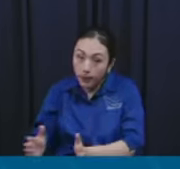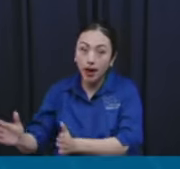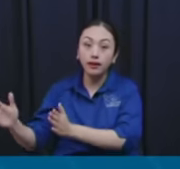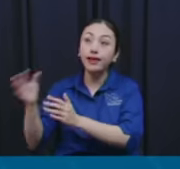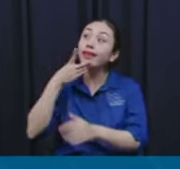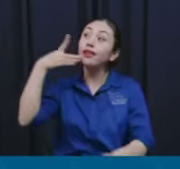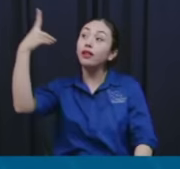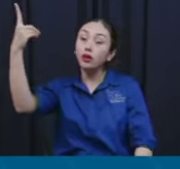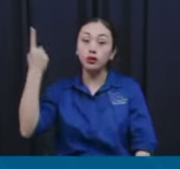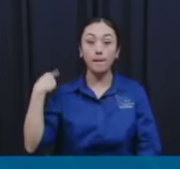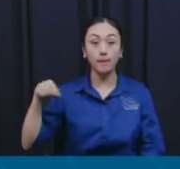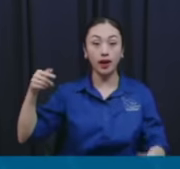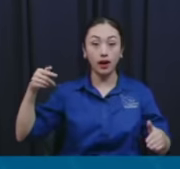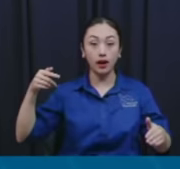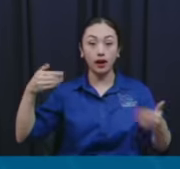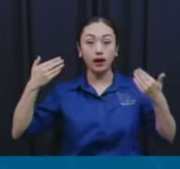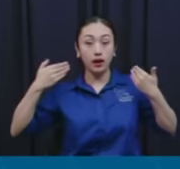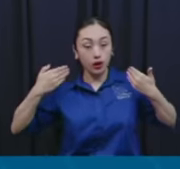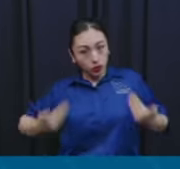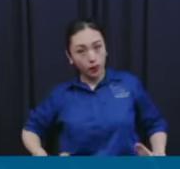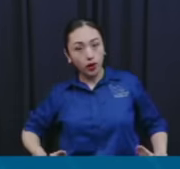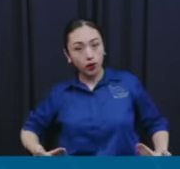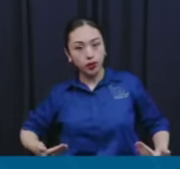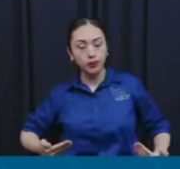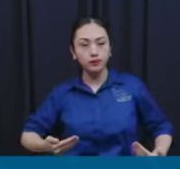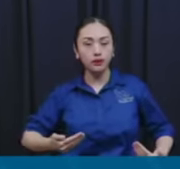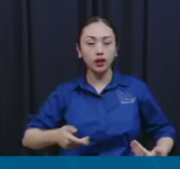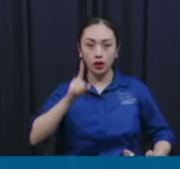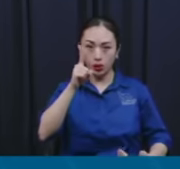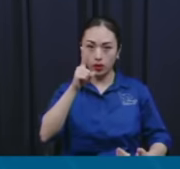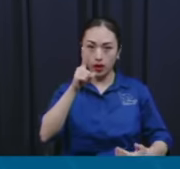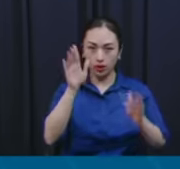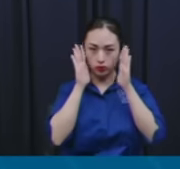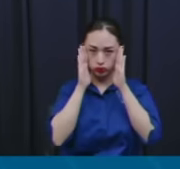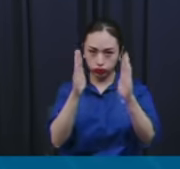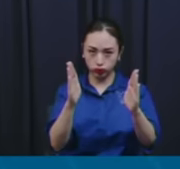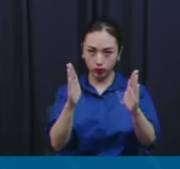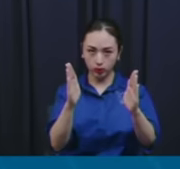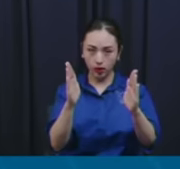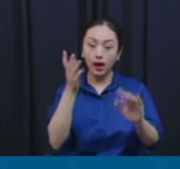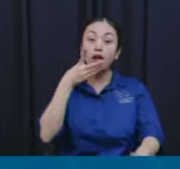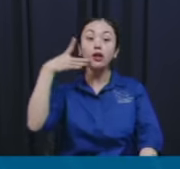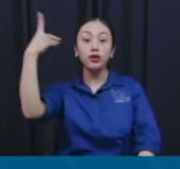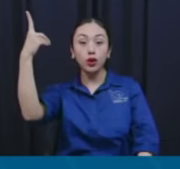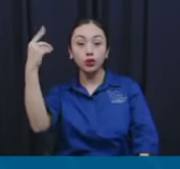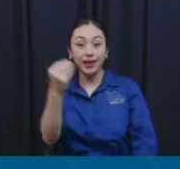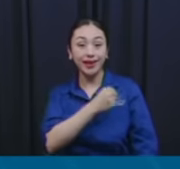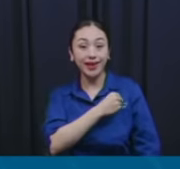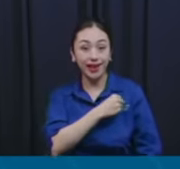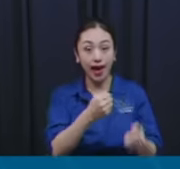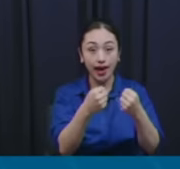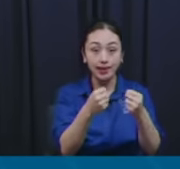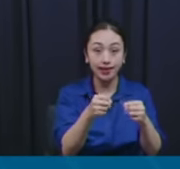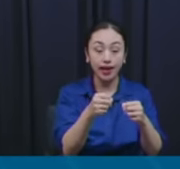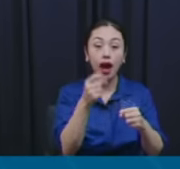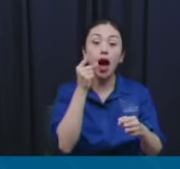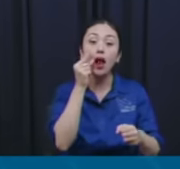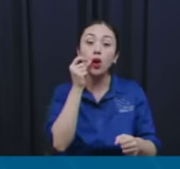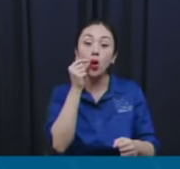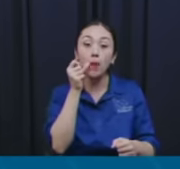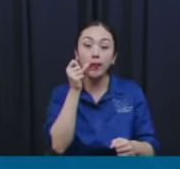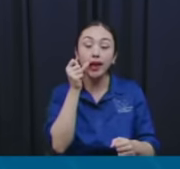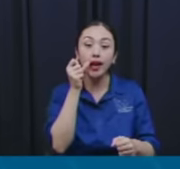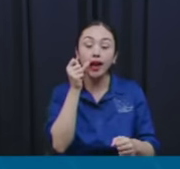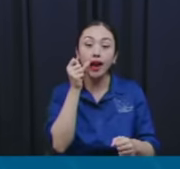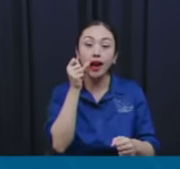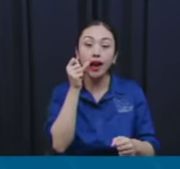humanidad pero una de las Cos que me llama mucho la atención es que dios quería hacer al hombre a su imagen